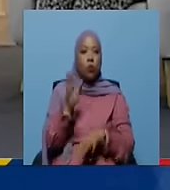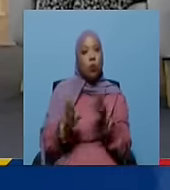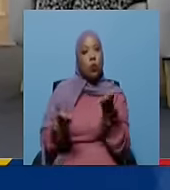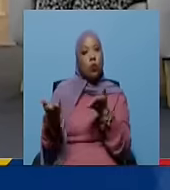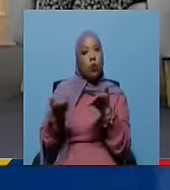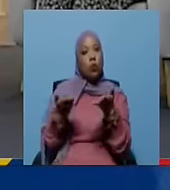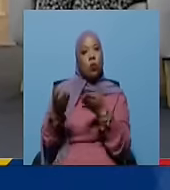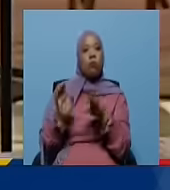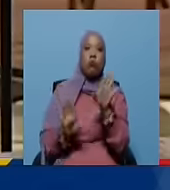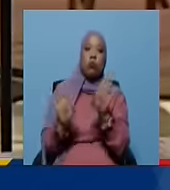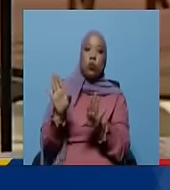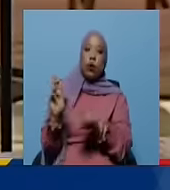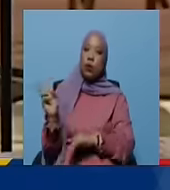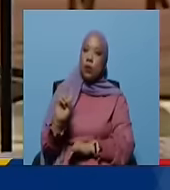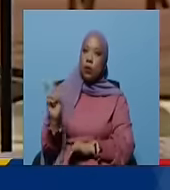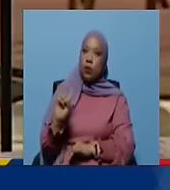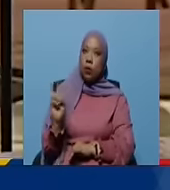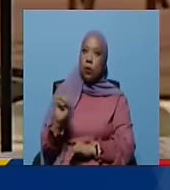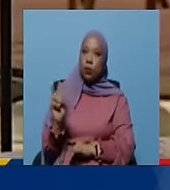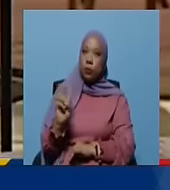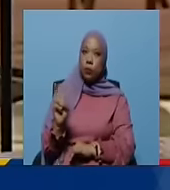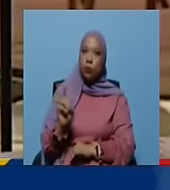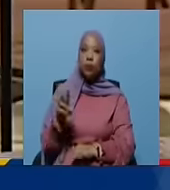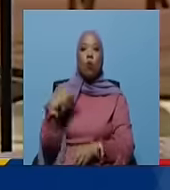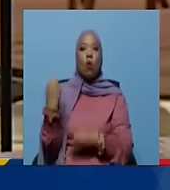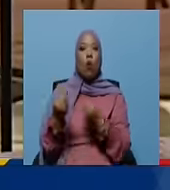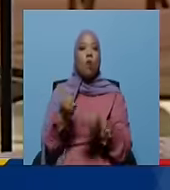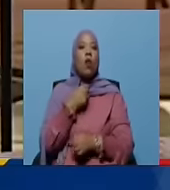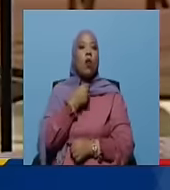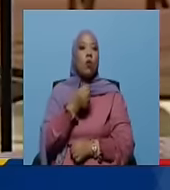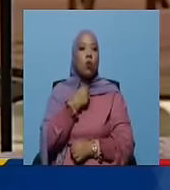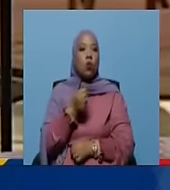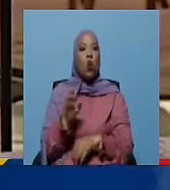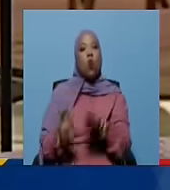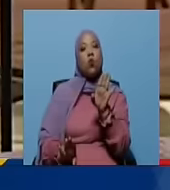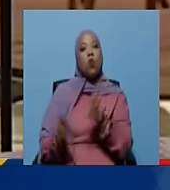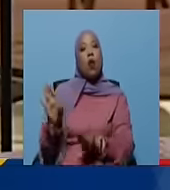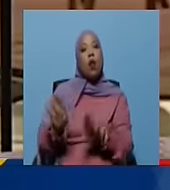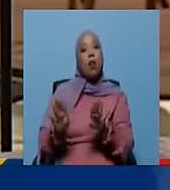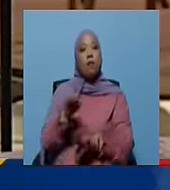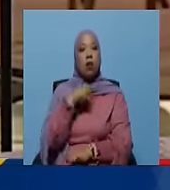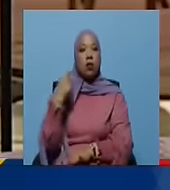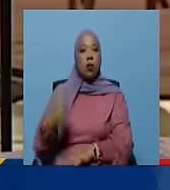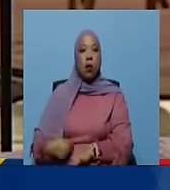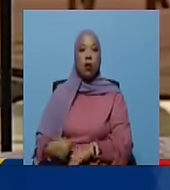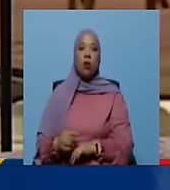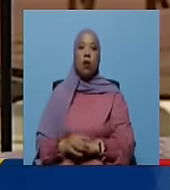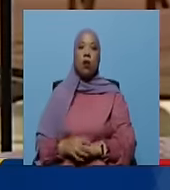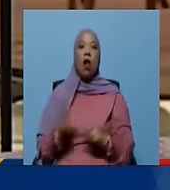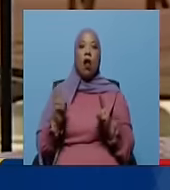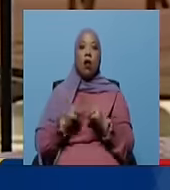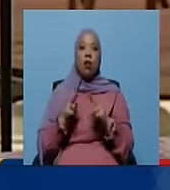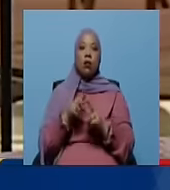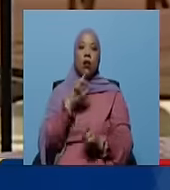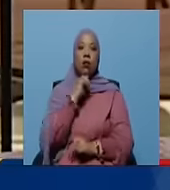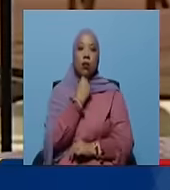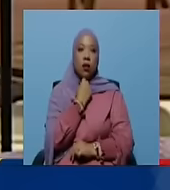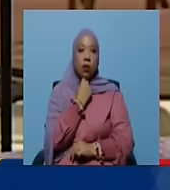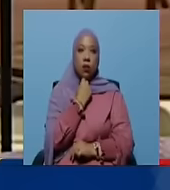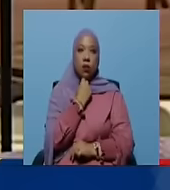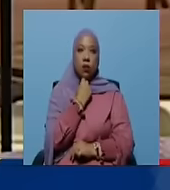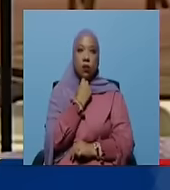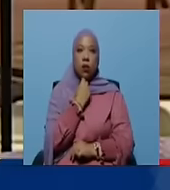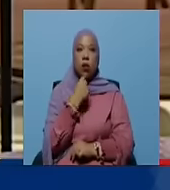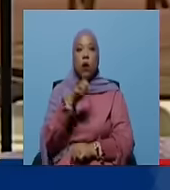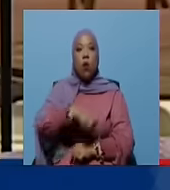servicios turísticos de Venezuela. ¿Y cómo le encantaría a los turistas de la China conocer los secretos de